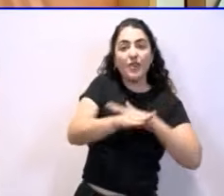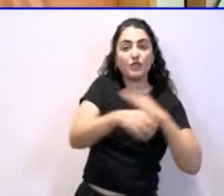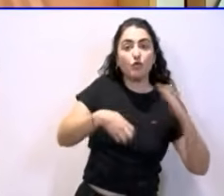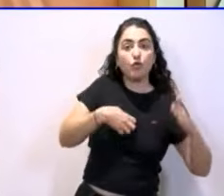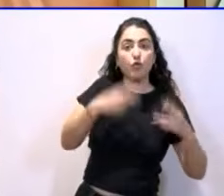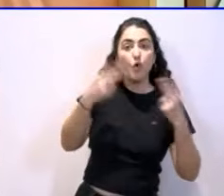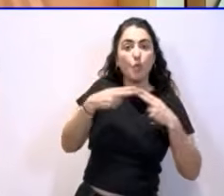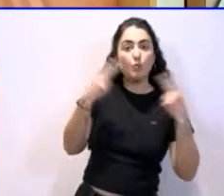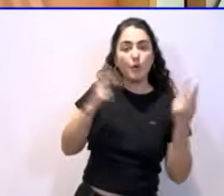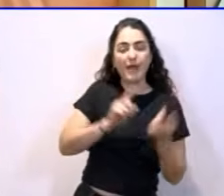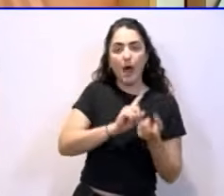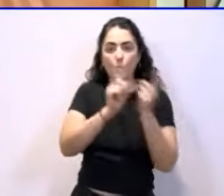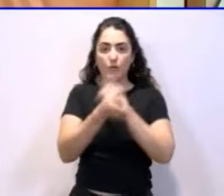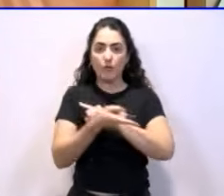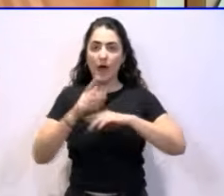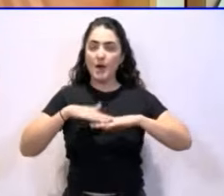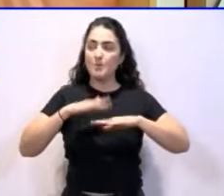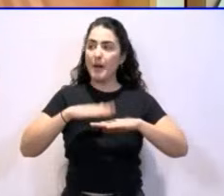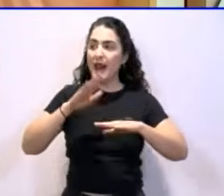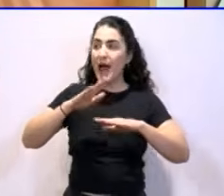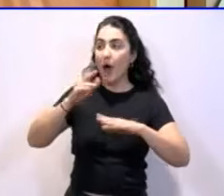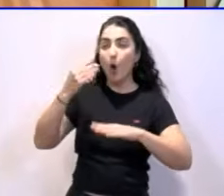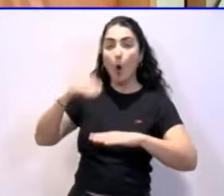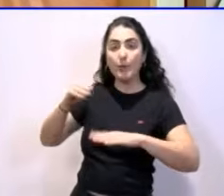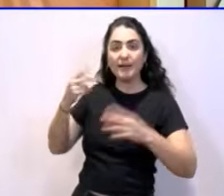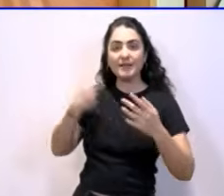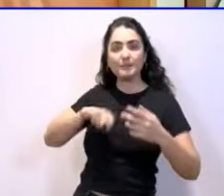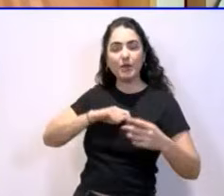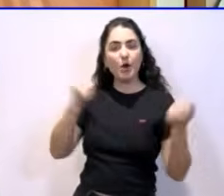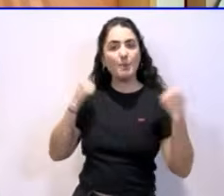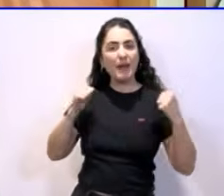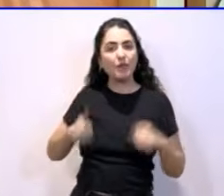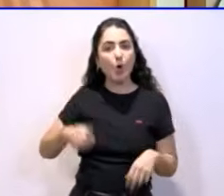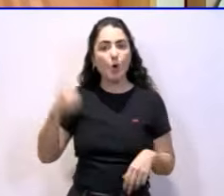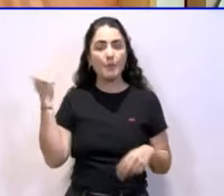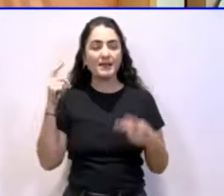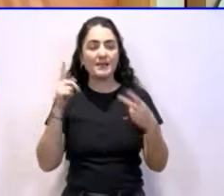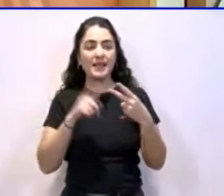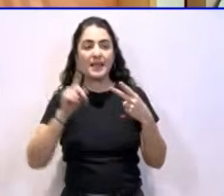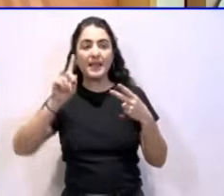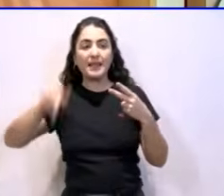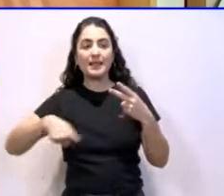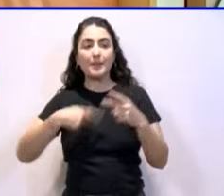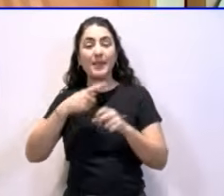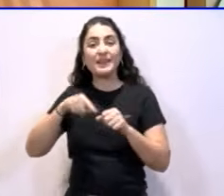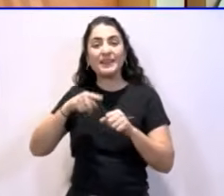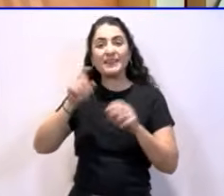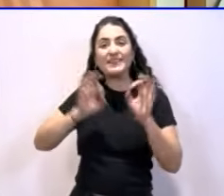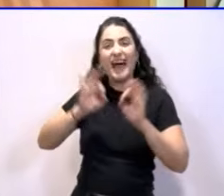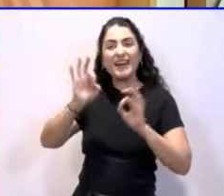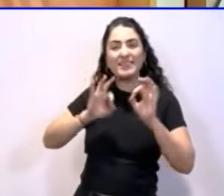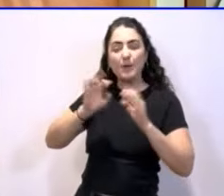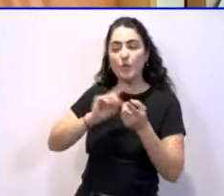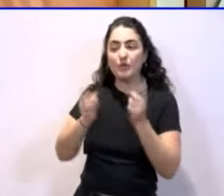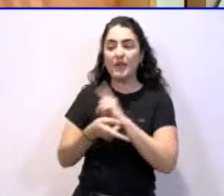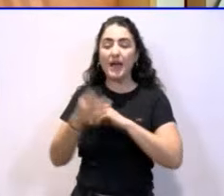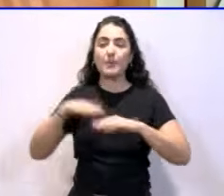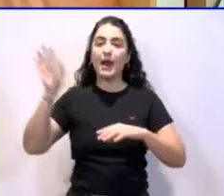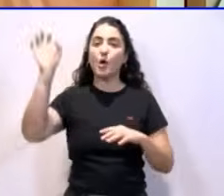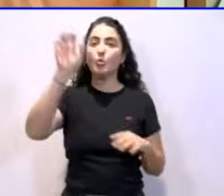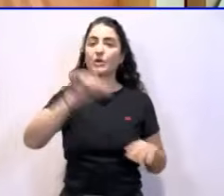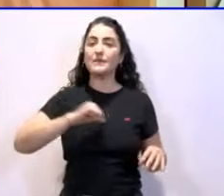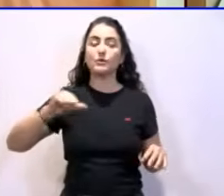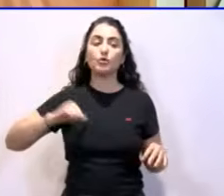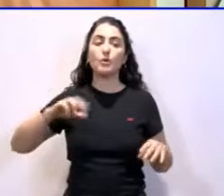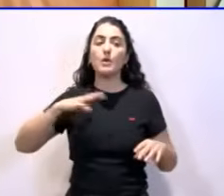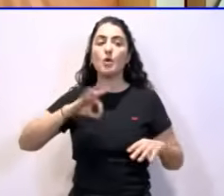pública para hacerlo más atractivo para los jóvenes españoles y eliminar la tasa de reposición para que las comunidades autónomas puedan convocar más procesos